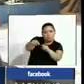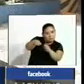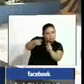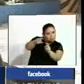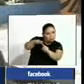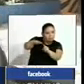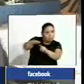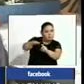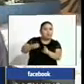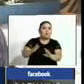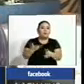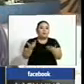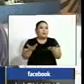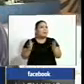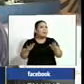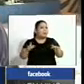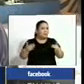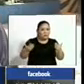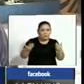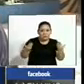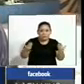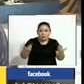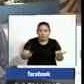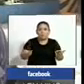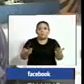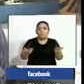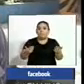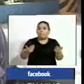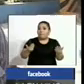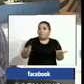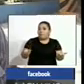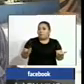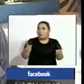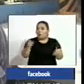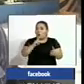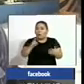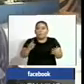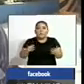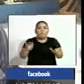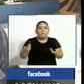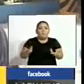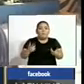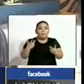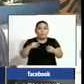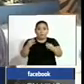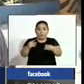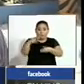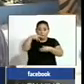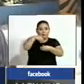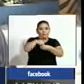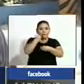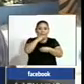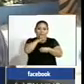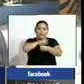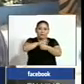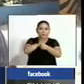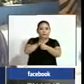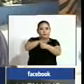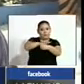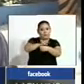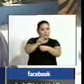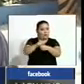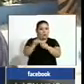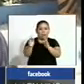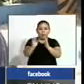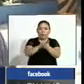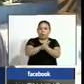en aras de que no traer el virus y que no tengamos